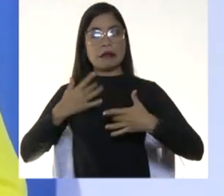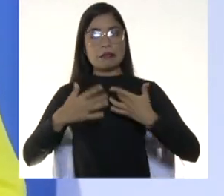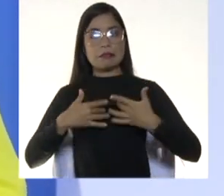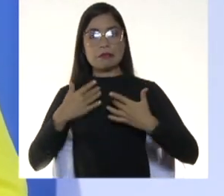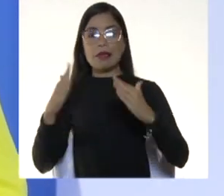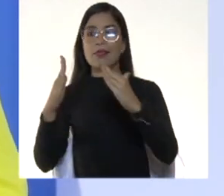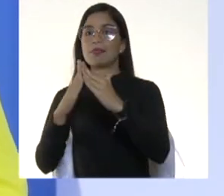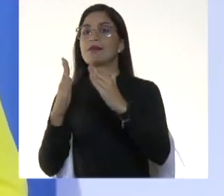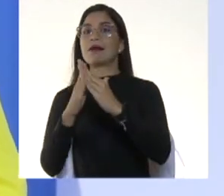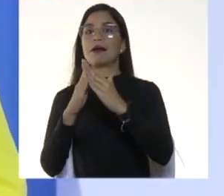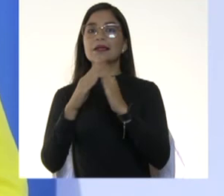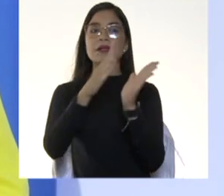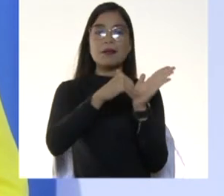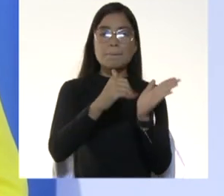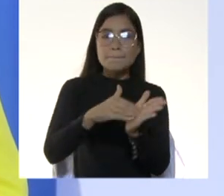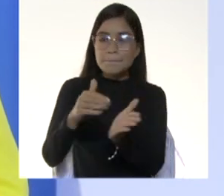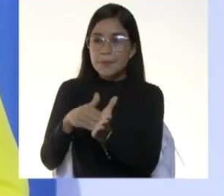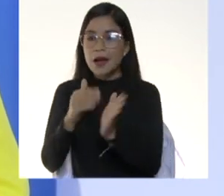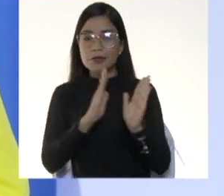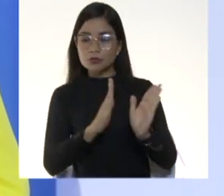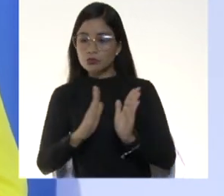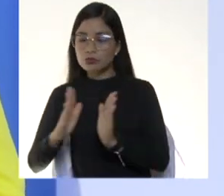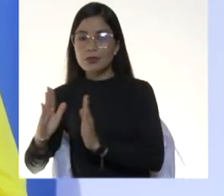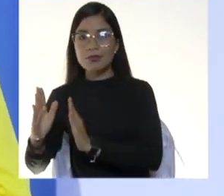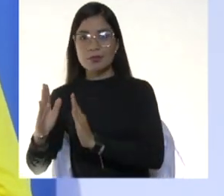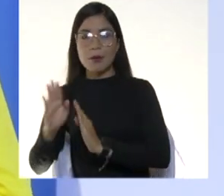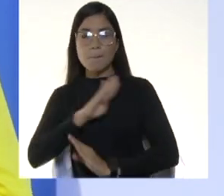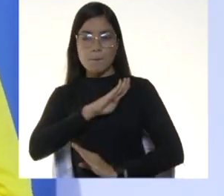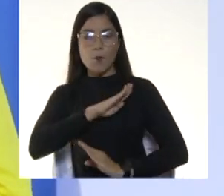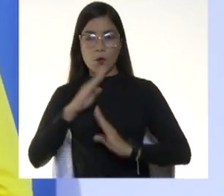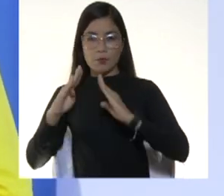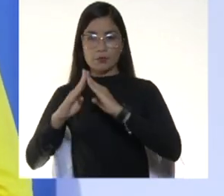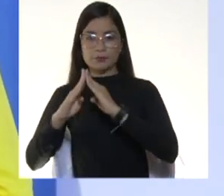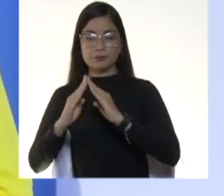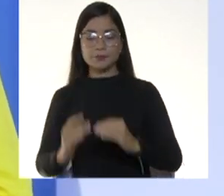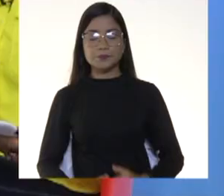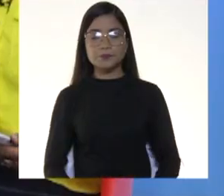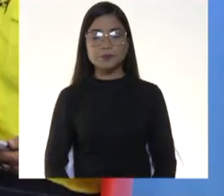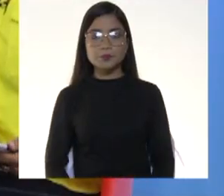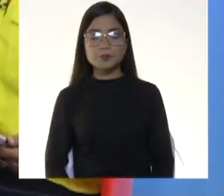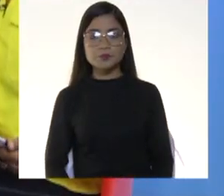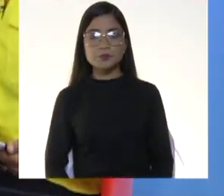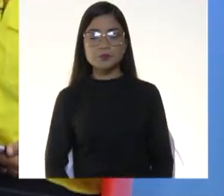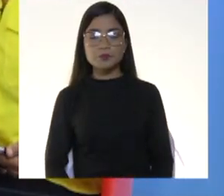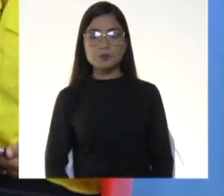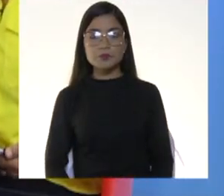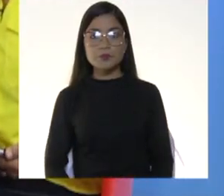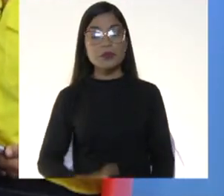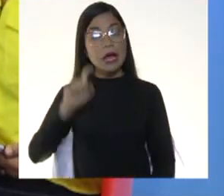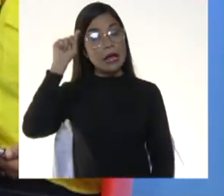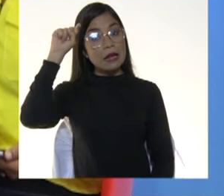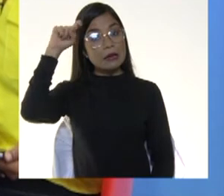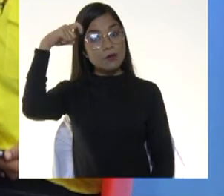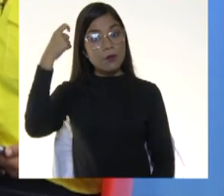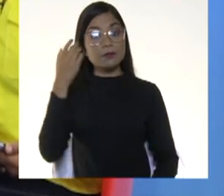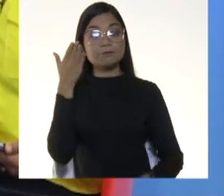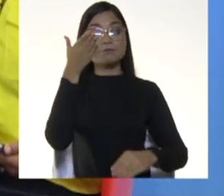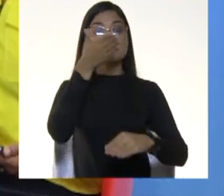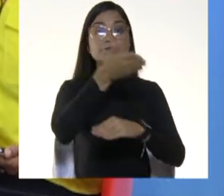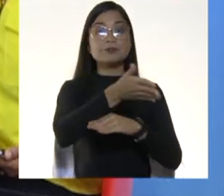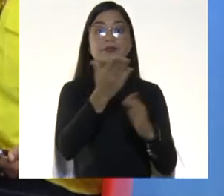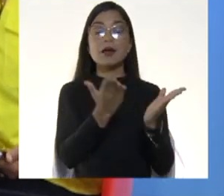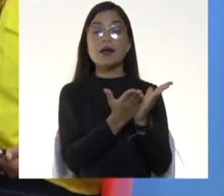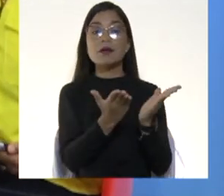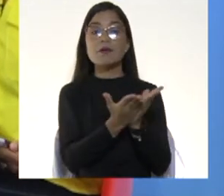el mantenimiento y en las actividades propias del hogar. Por otra parte, recuerda asistir al plantel